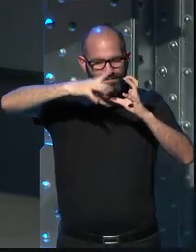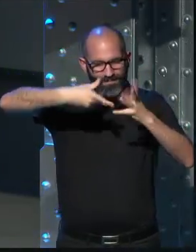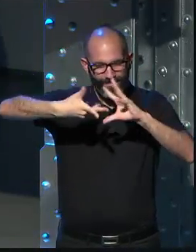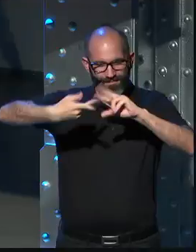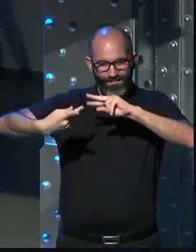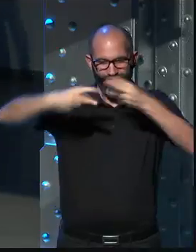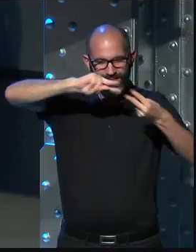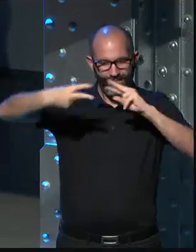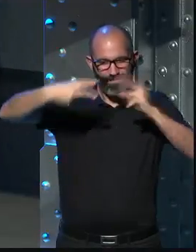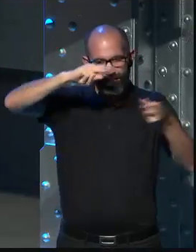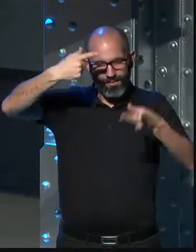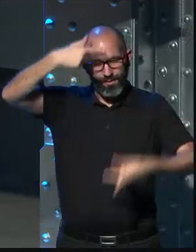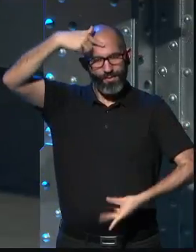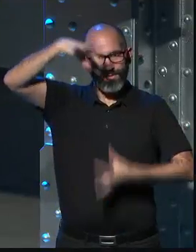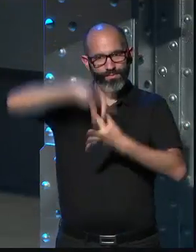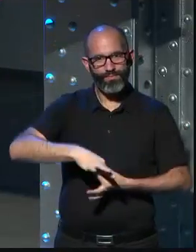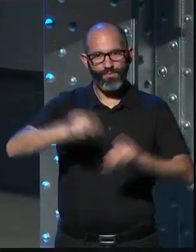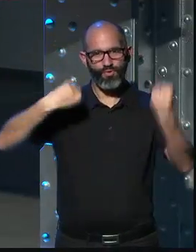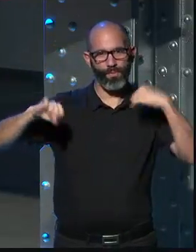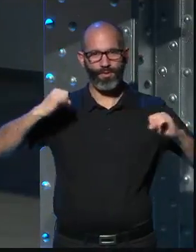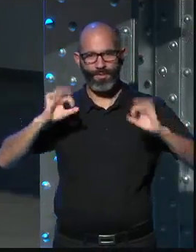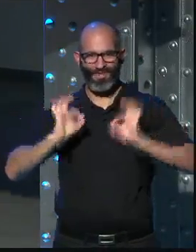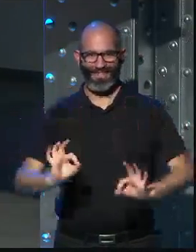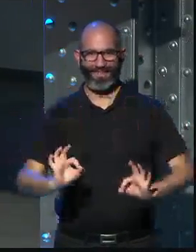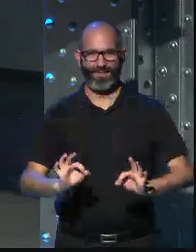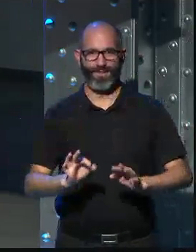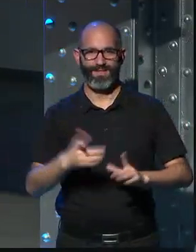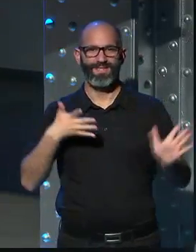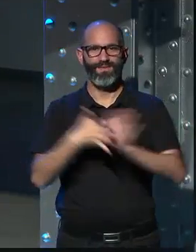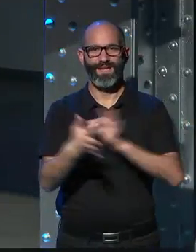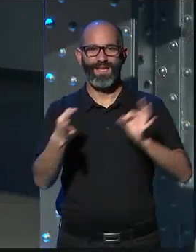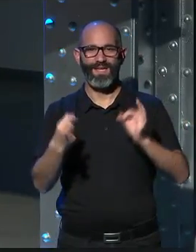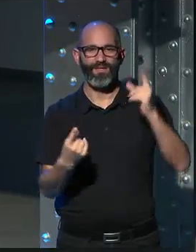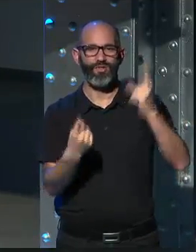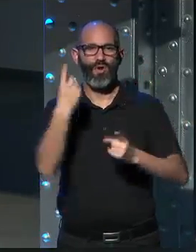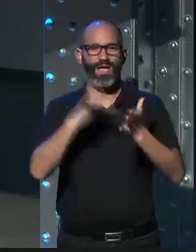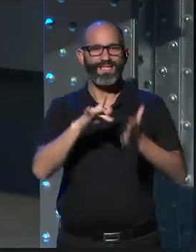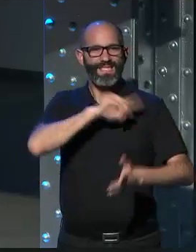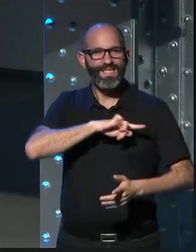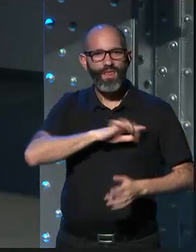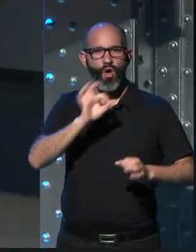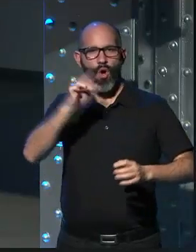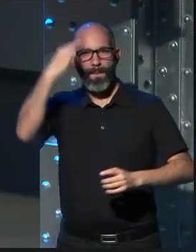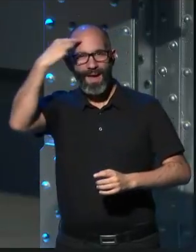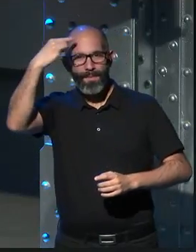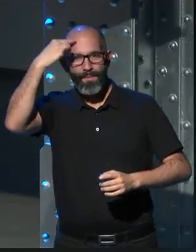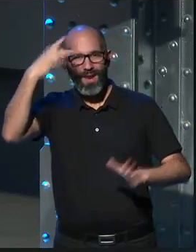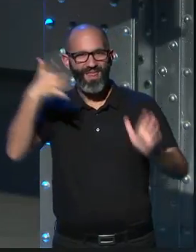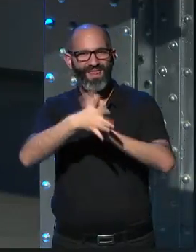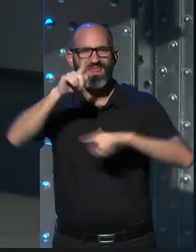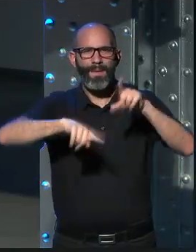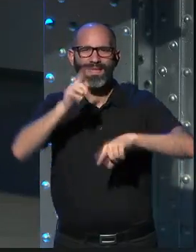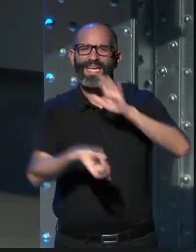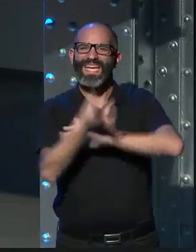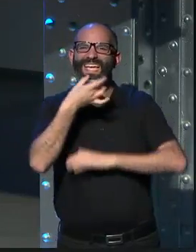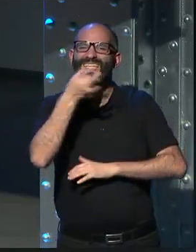cada experiencia, cada sensación, cada memoria, en cierto sentido, es creada por nuestro